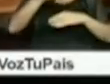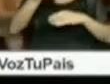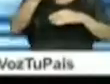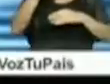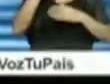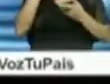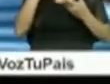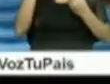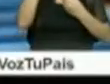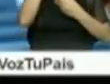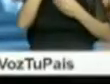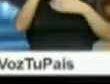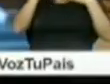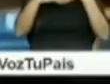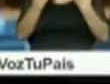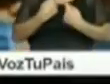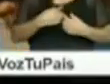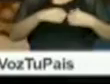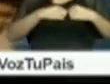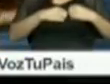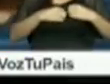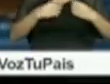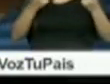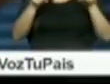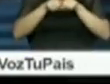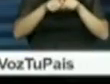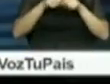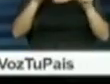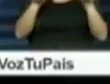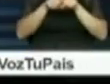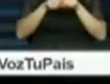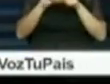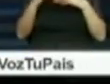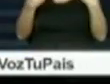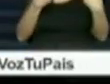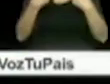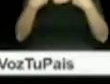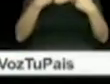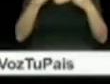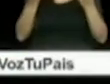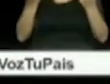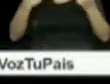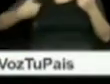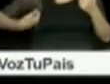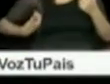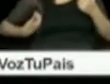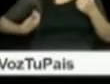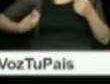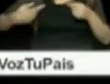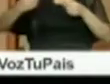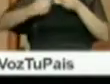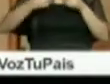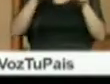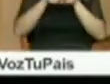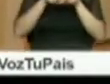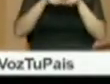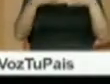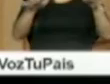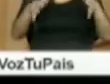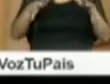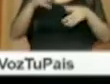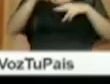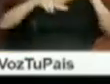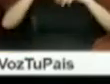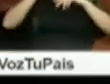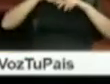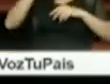edificación de corte neoclásico es similar, en menor escala, al Teatro Sucre de Quito, el cual empezó a construirse en el siglo